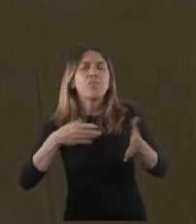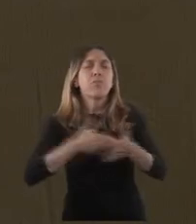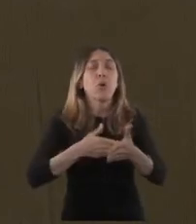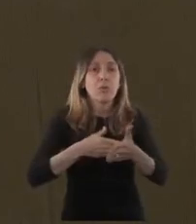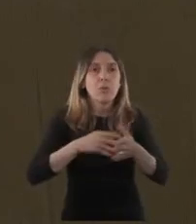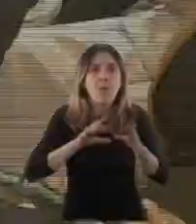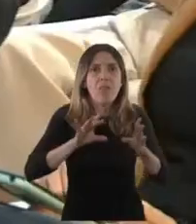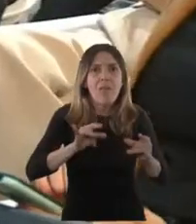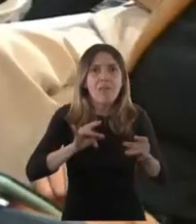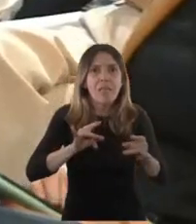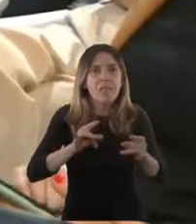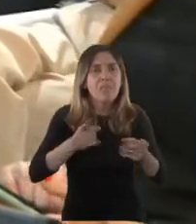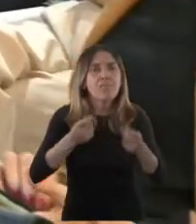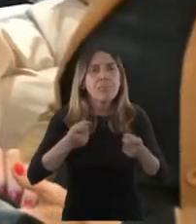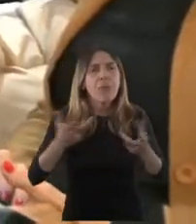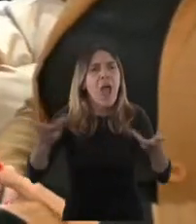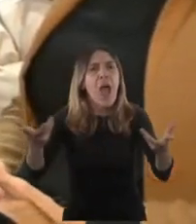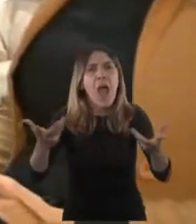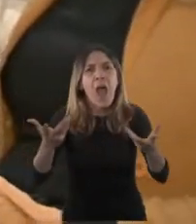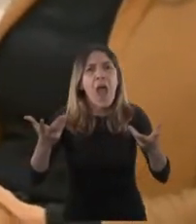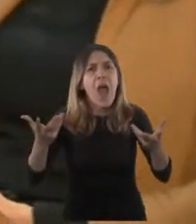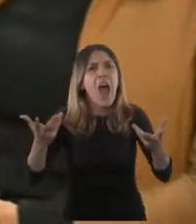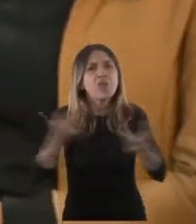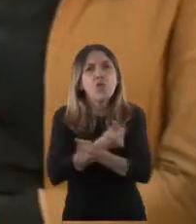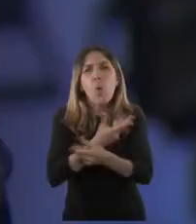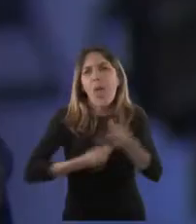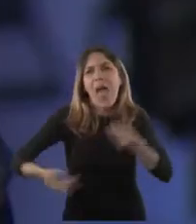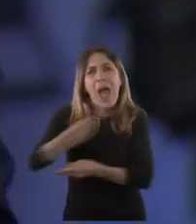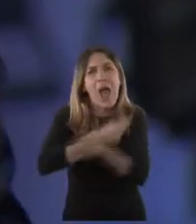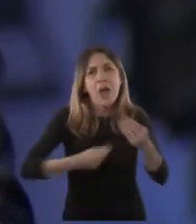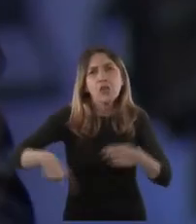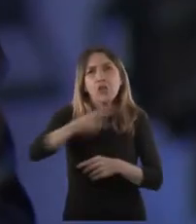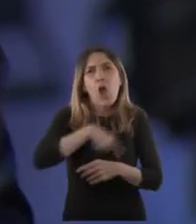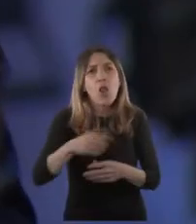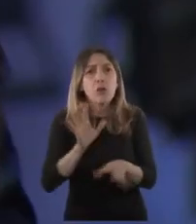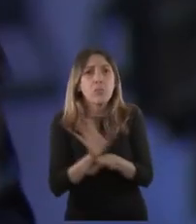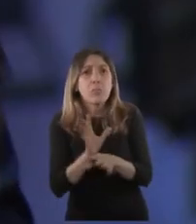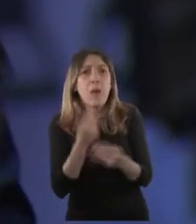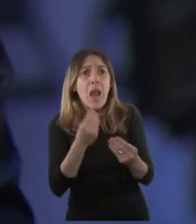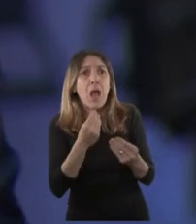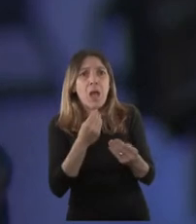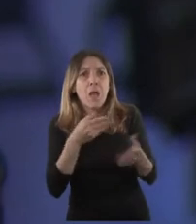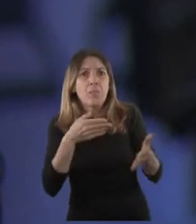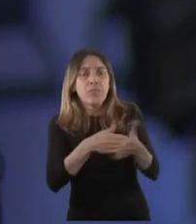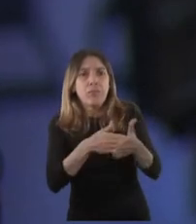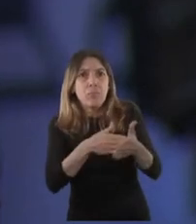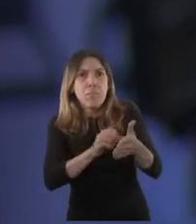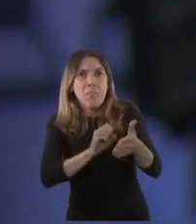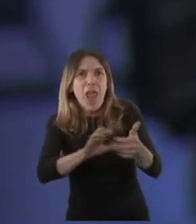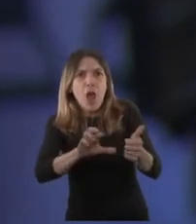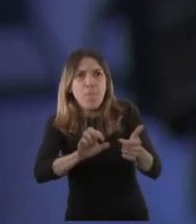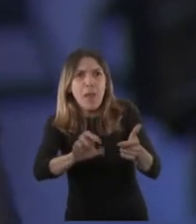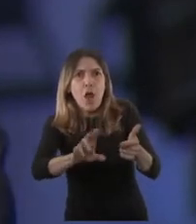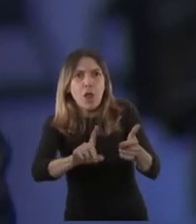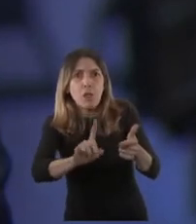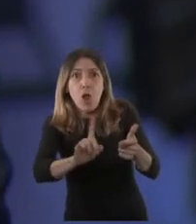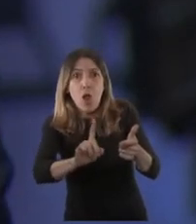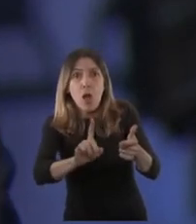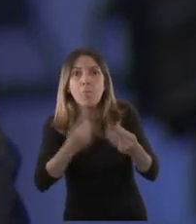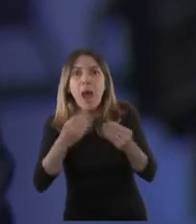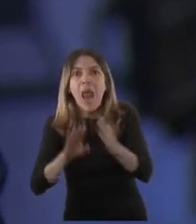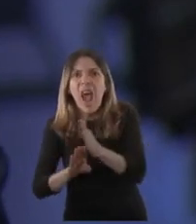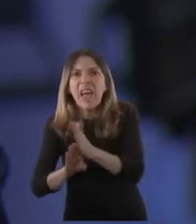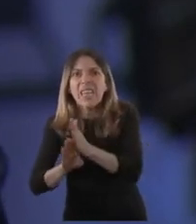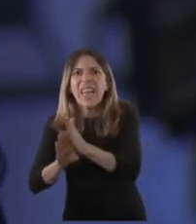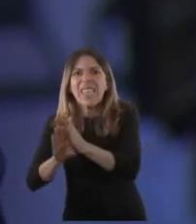se necesita la solidaridad de todos para no dejar de crecer, pero para equilibrar y